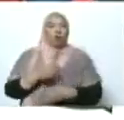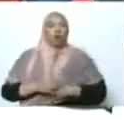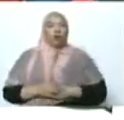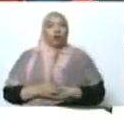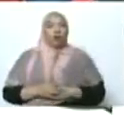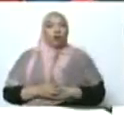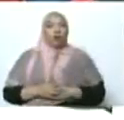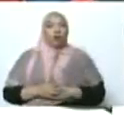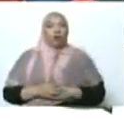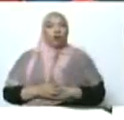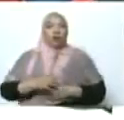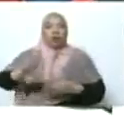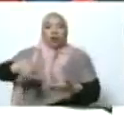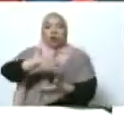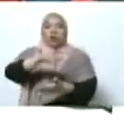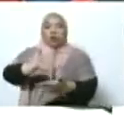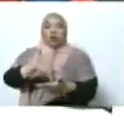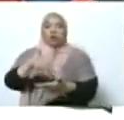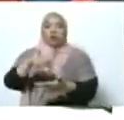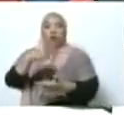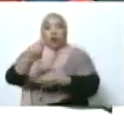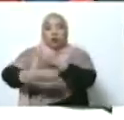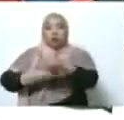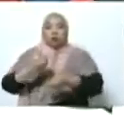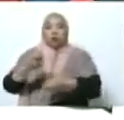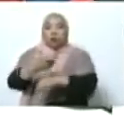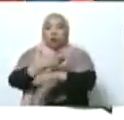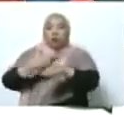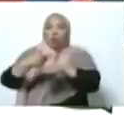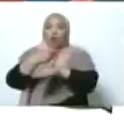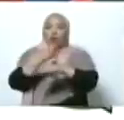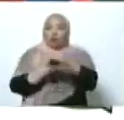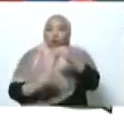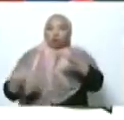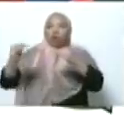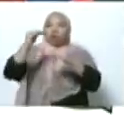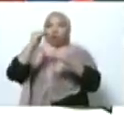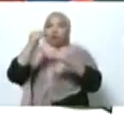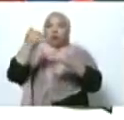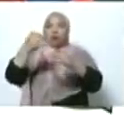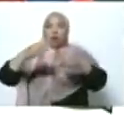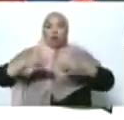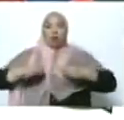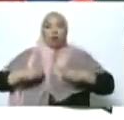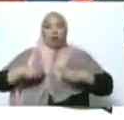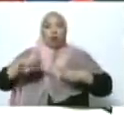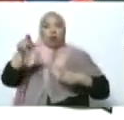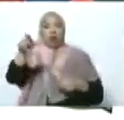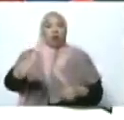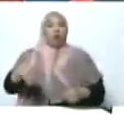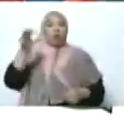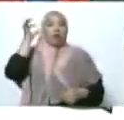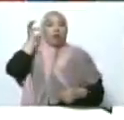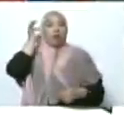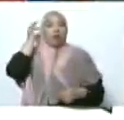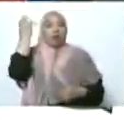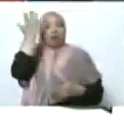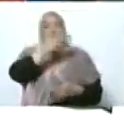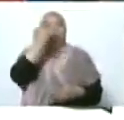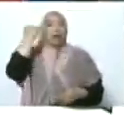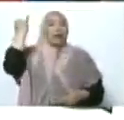allí la dirección nacional y el alto mando político ha decidido enviar y asignarle esa responsabilidad a la compatriota Iris